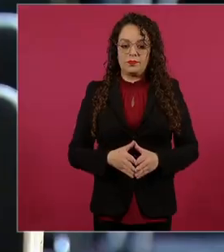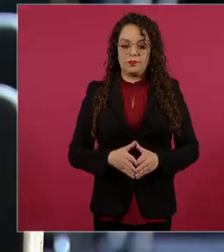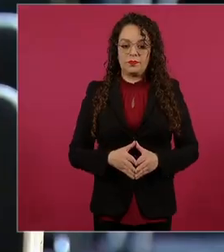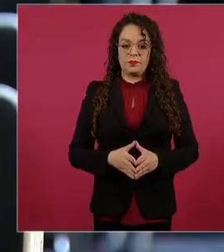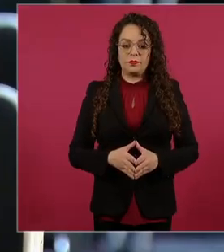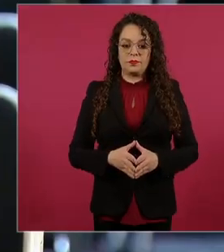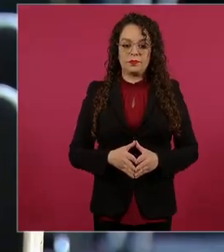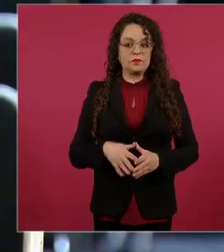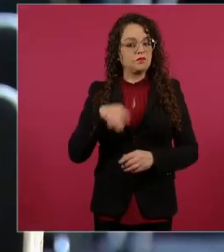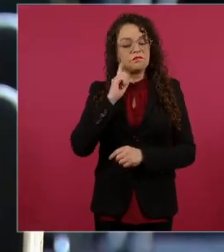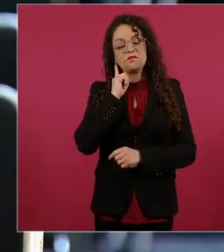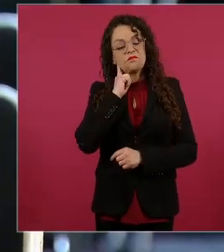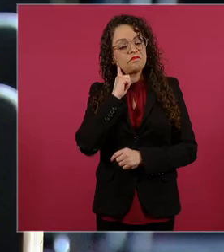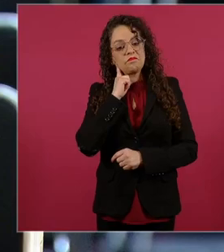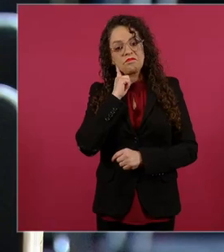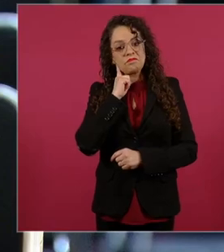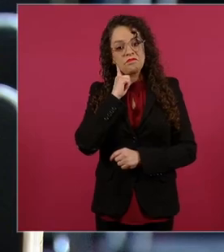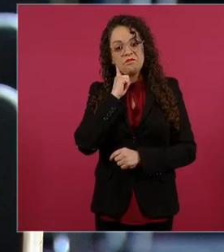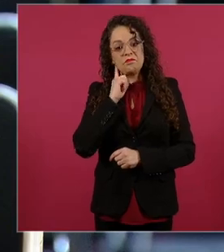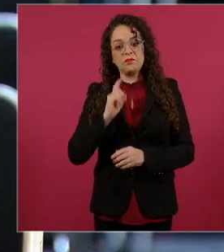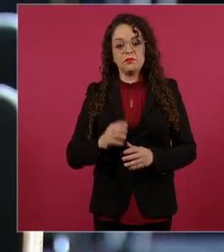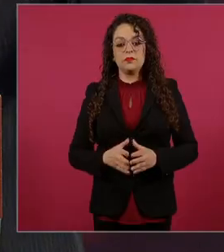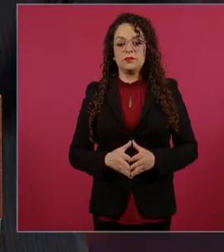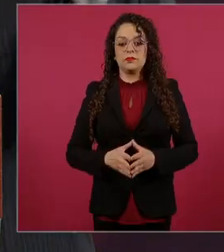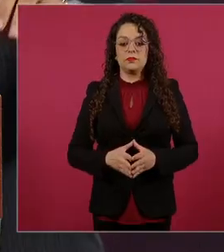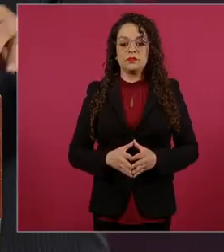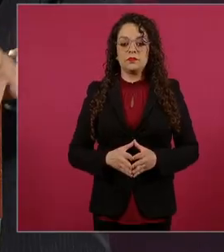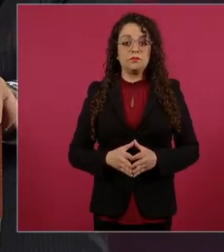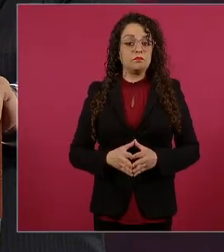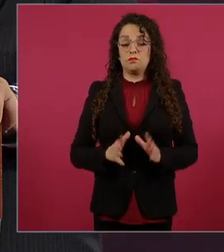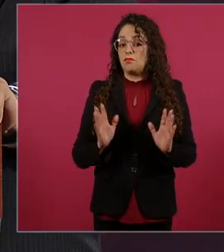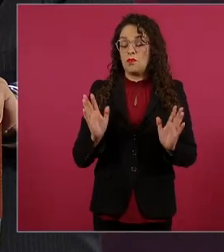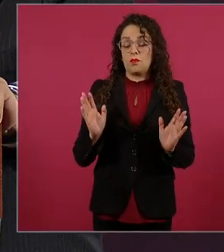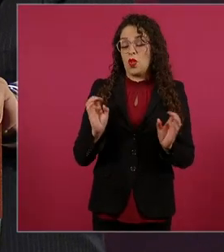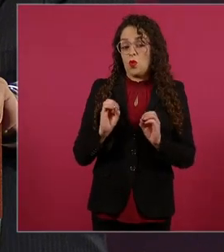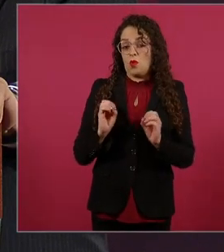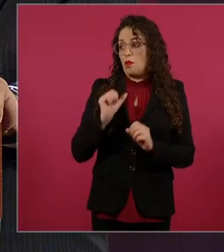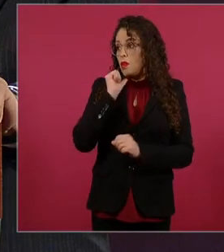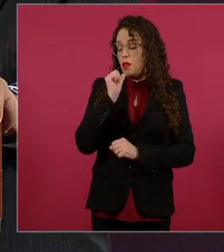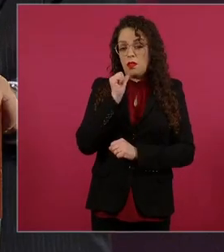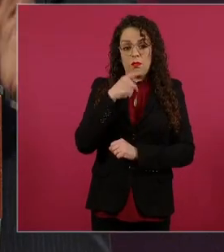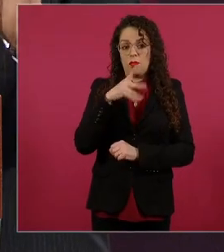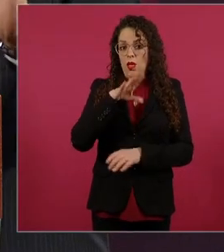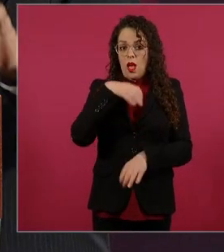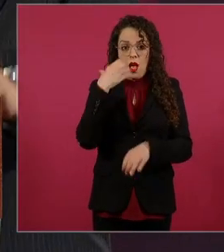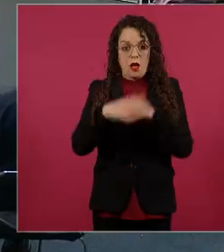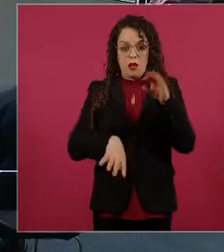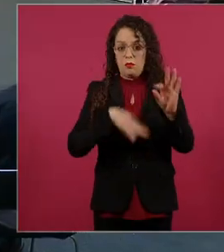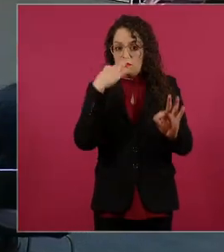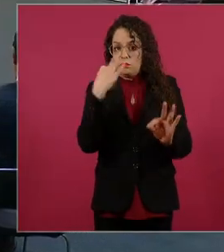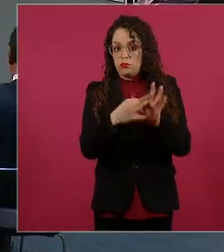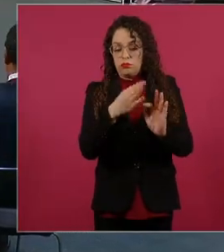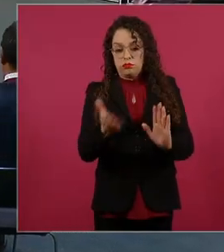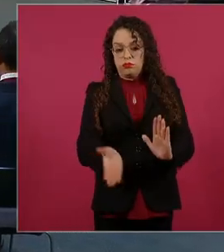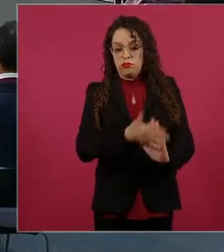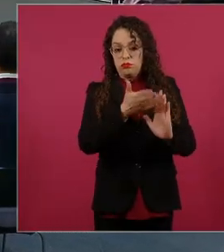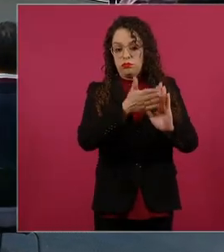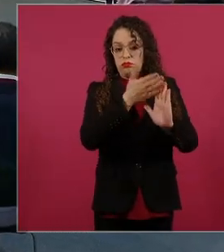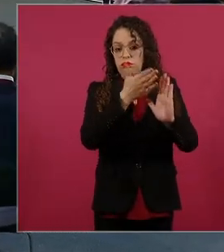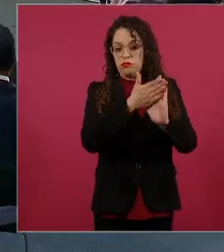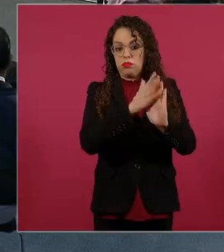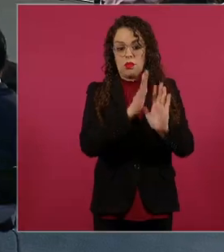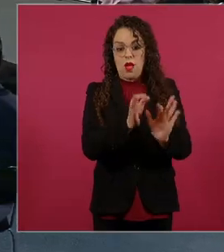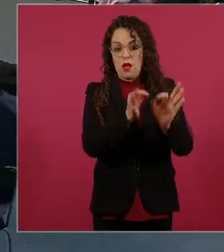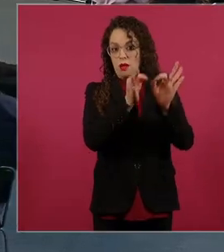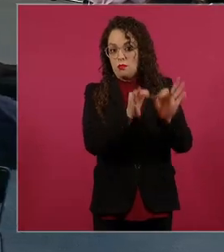no no ya terminamos ya terminamos ya y